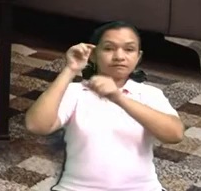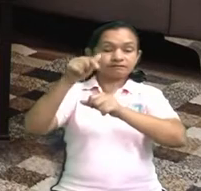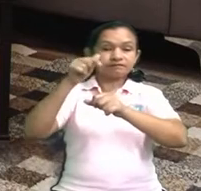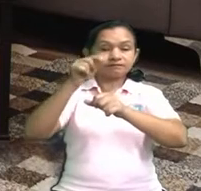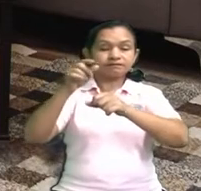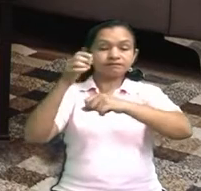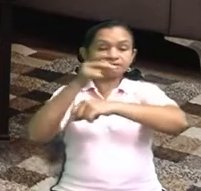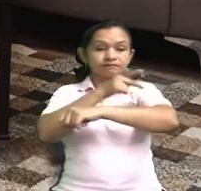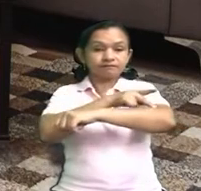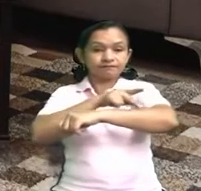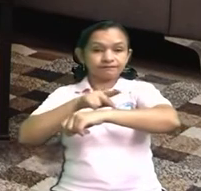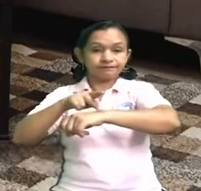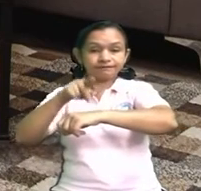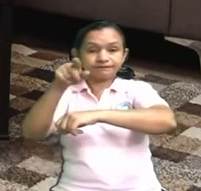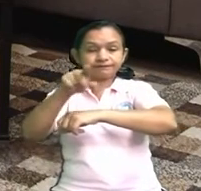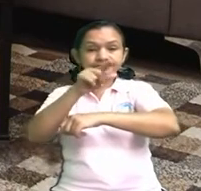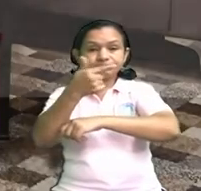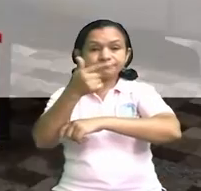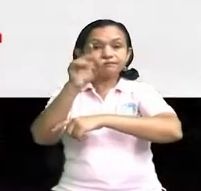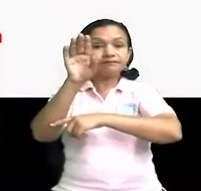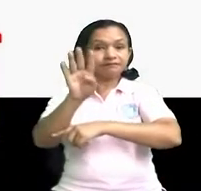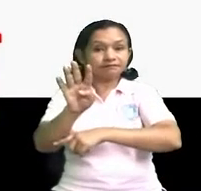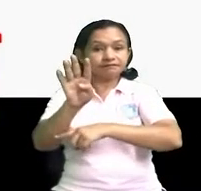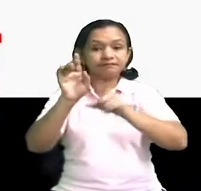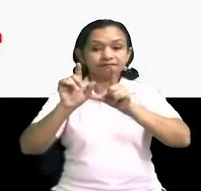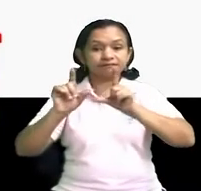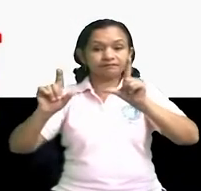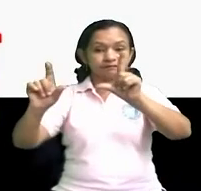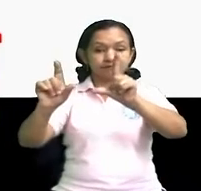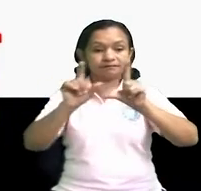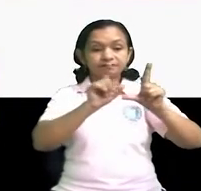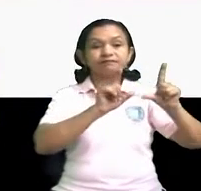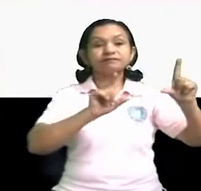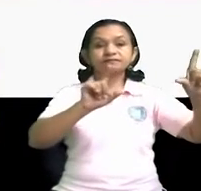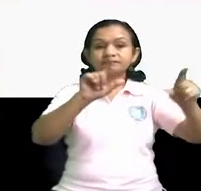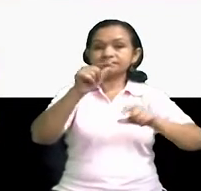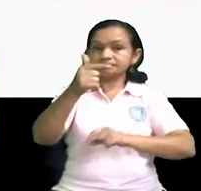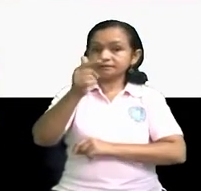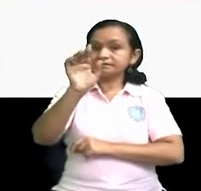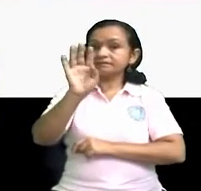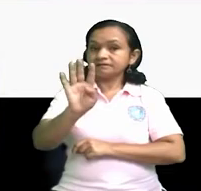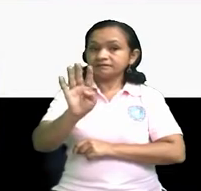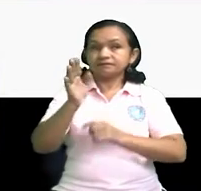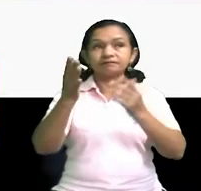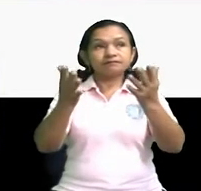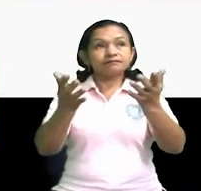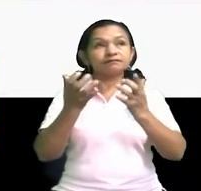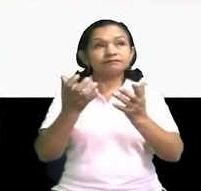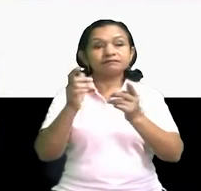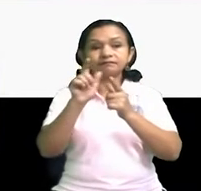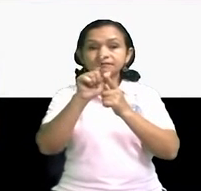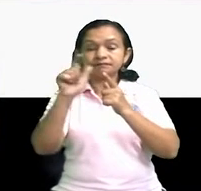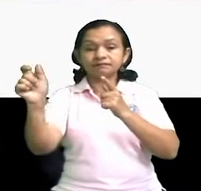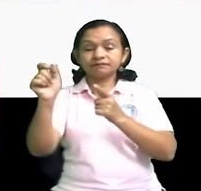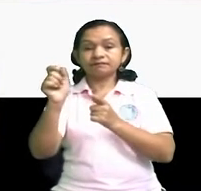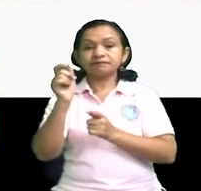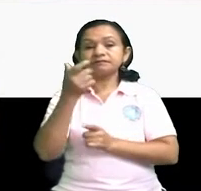el puerto de San Juan del Sur, 74 estaciones. Y está previsto que en el mes de